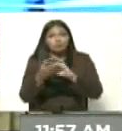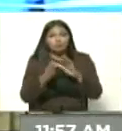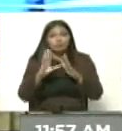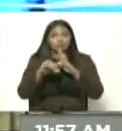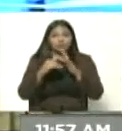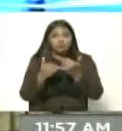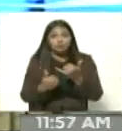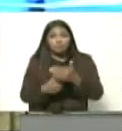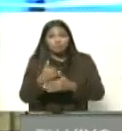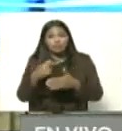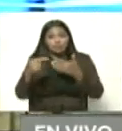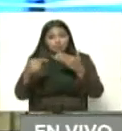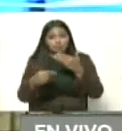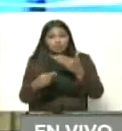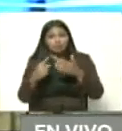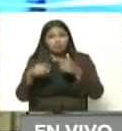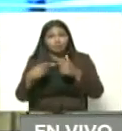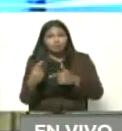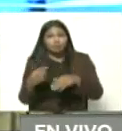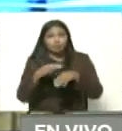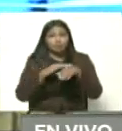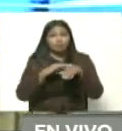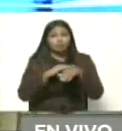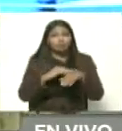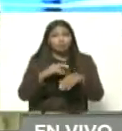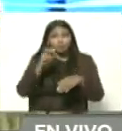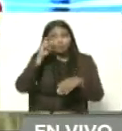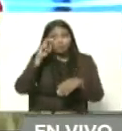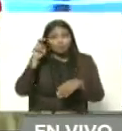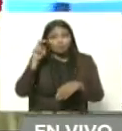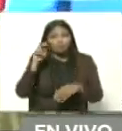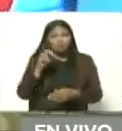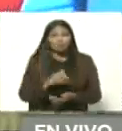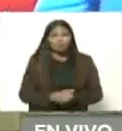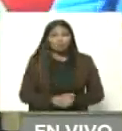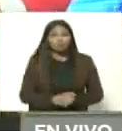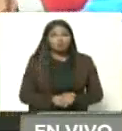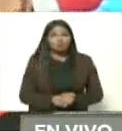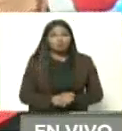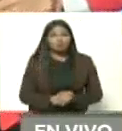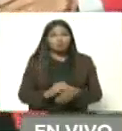corrupción. Más detalles al respecto con el ministro Félix Plasencia.